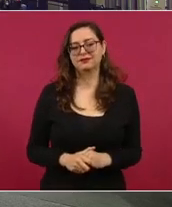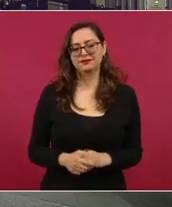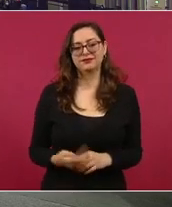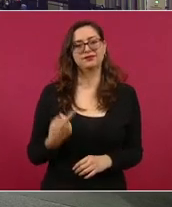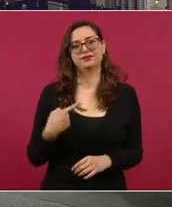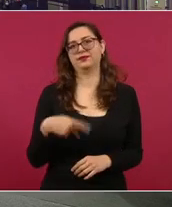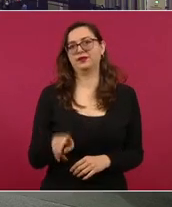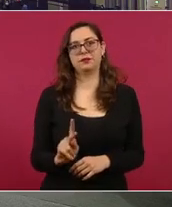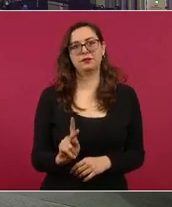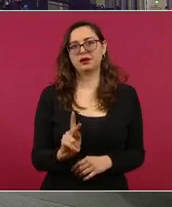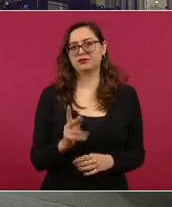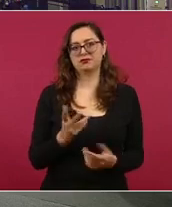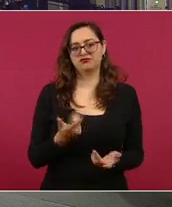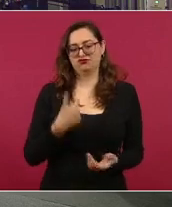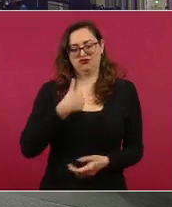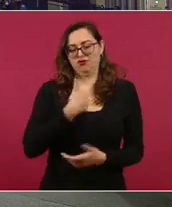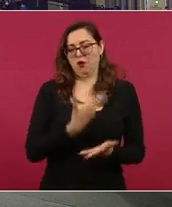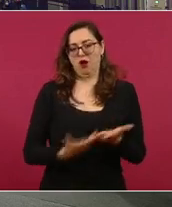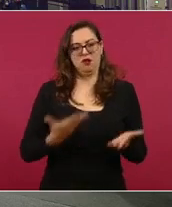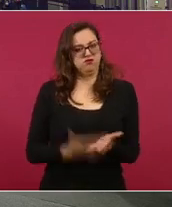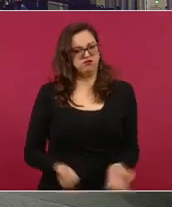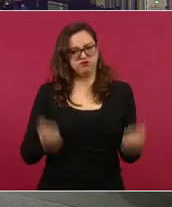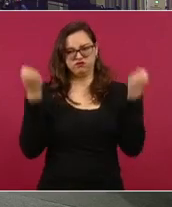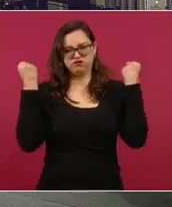no imponer nada, sino